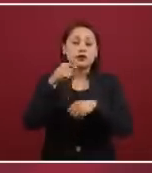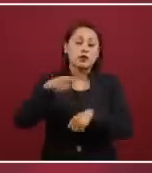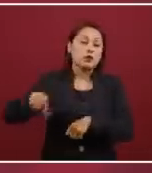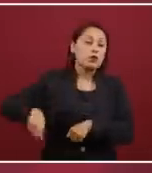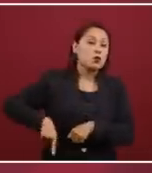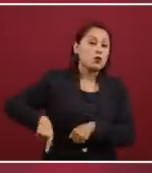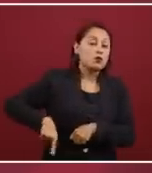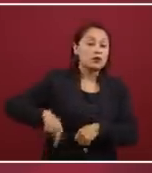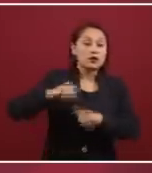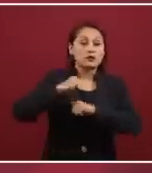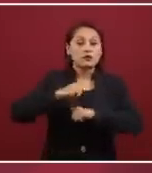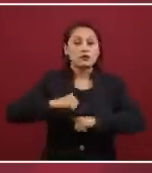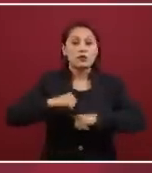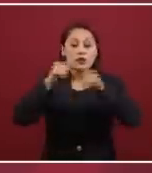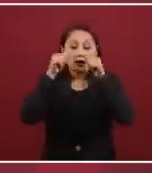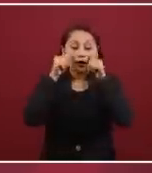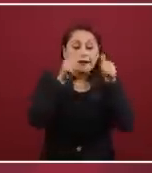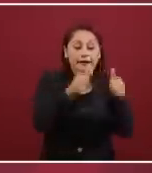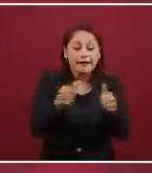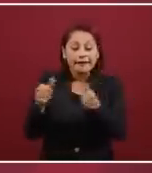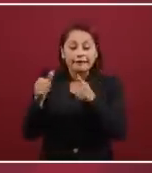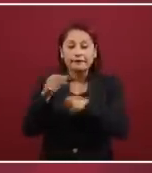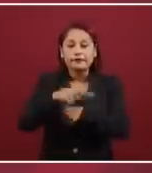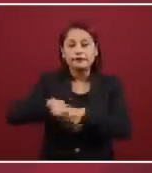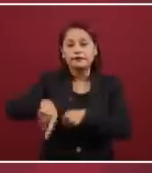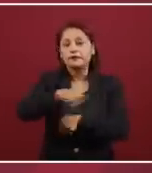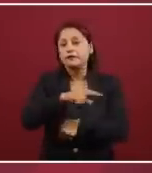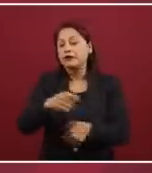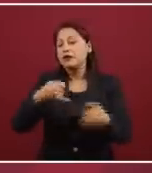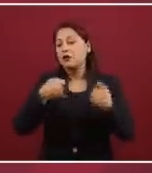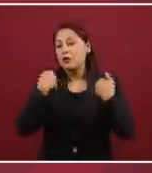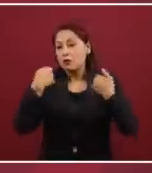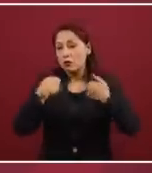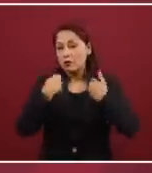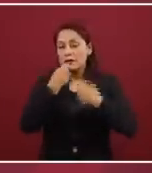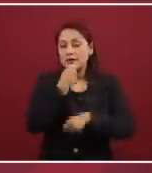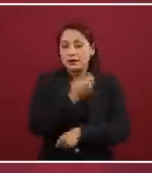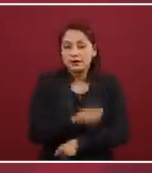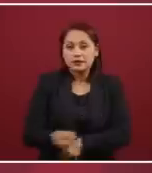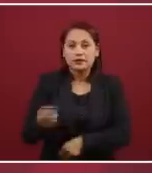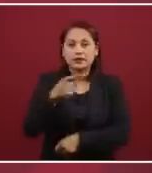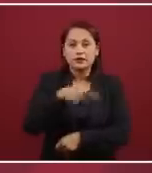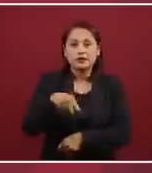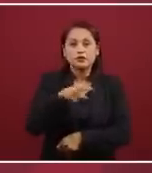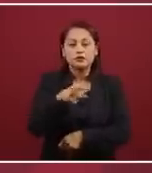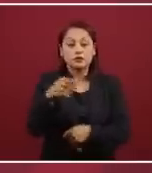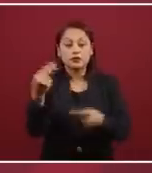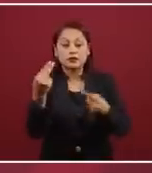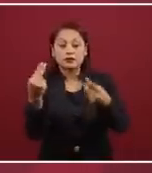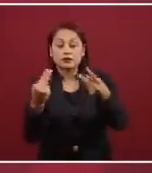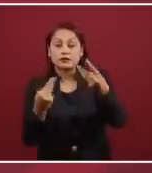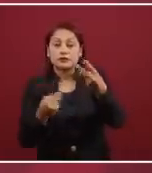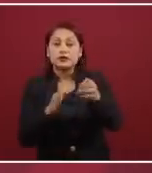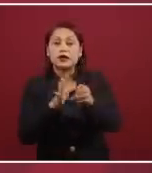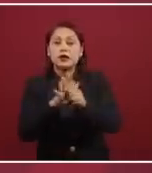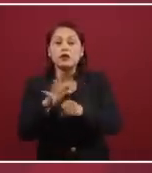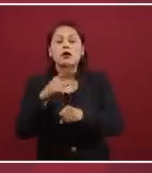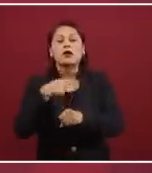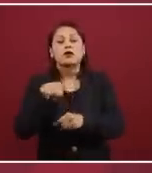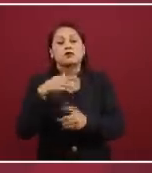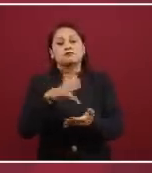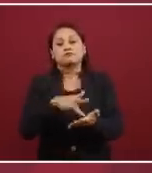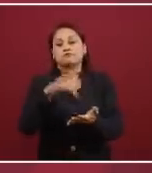las juventudes, debe entender sus necesidades, debe incorporar sus demandas, debe favorecer en segundo lugar el